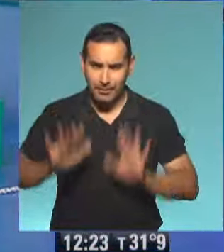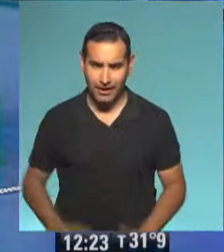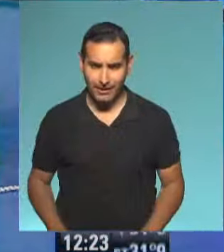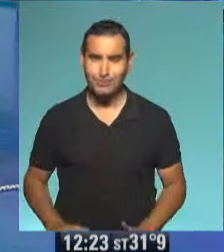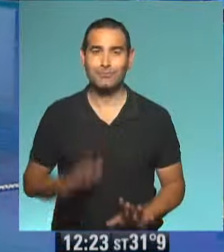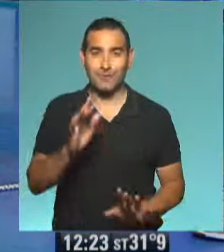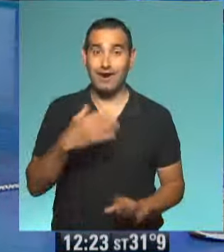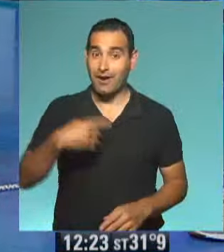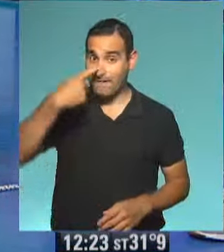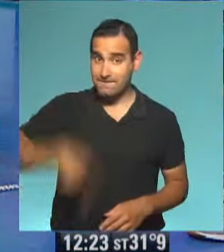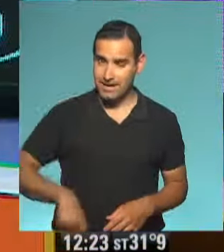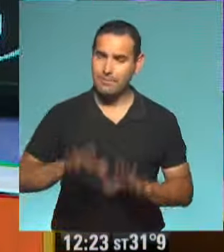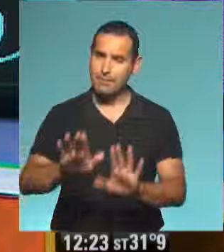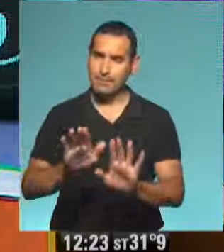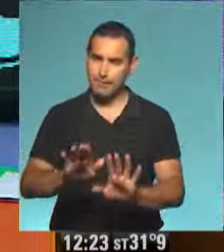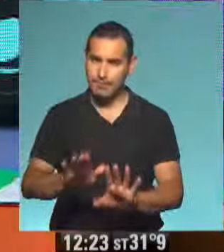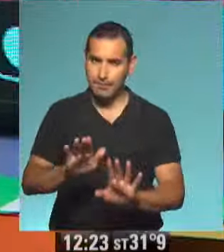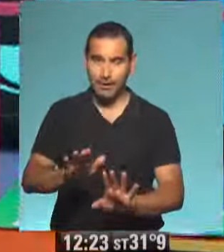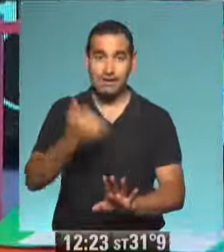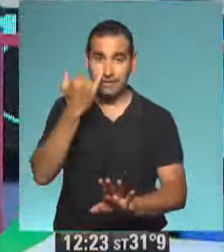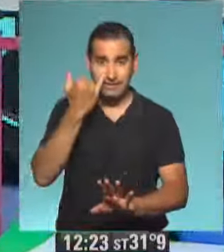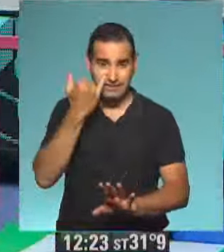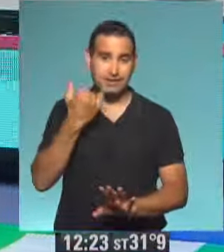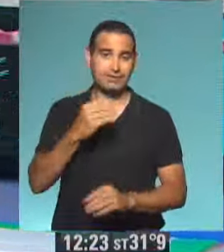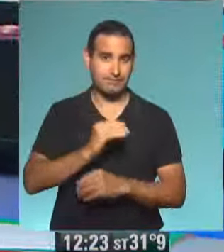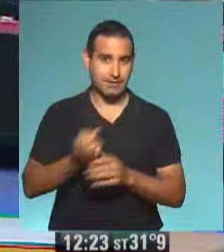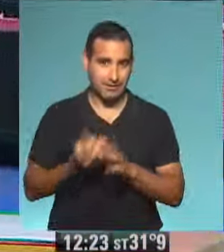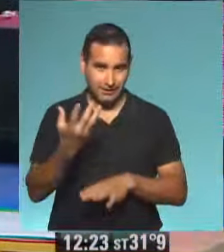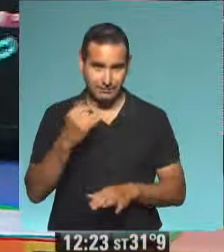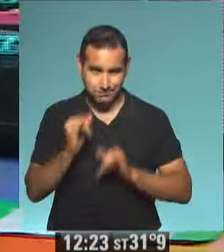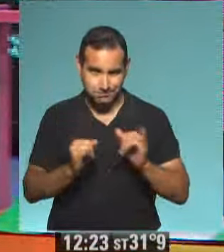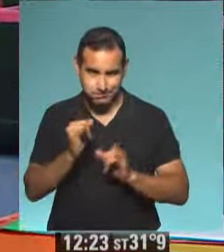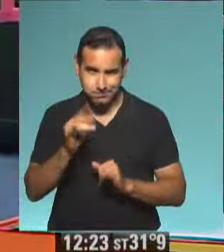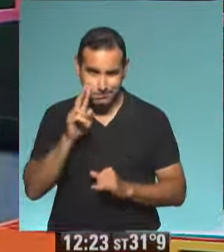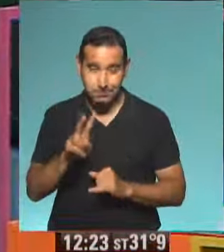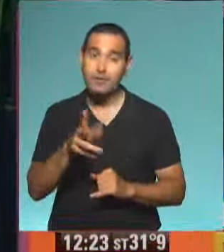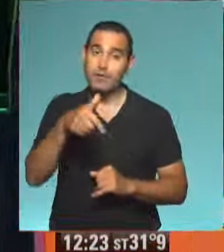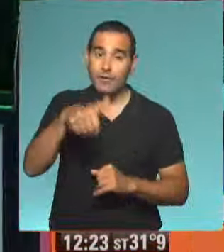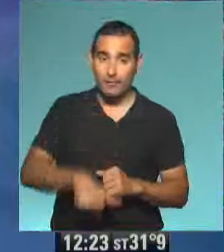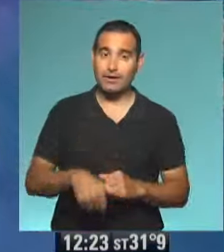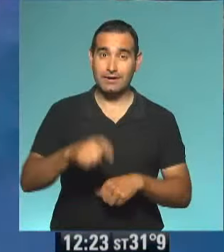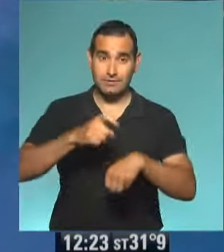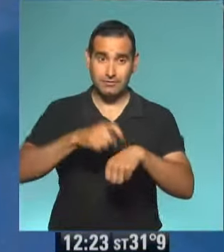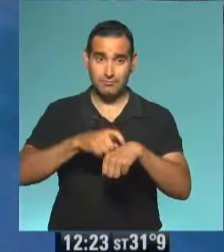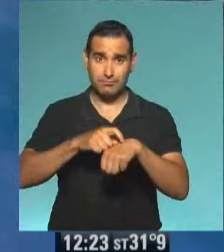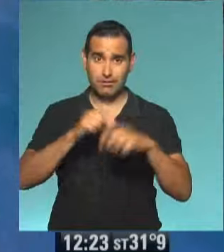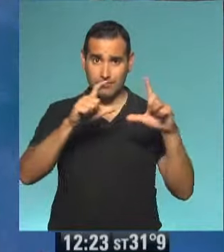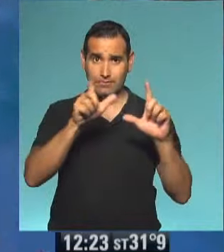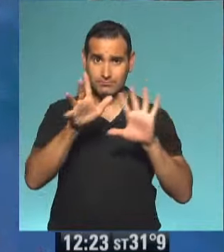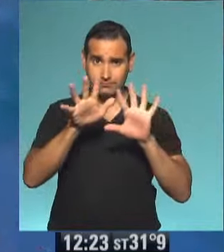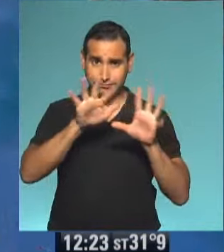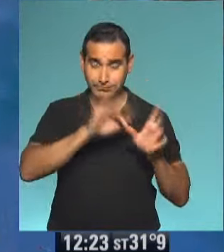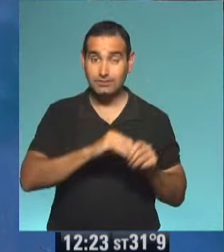estamos preparados sí, para la gran final. Alto. Ya vieron toda la mañana. Este es el de puntería. Tenemos el segundero en cámara. ¿Listos?